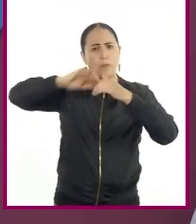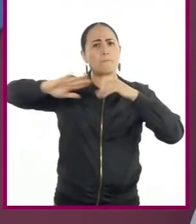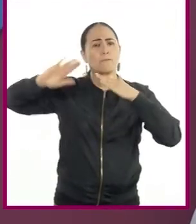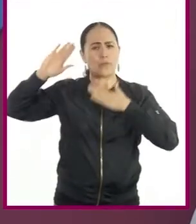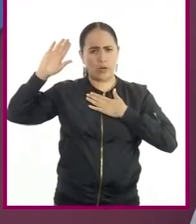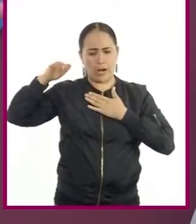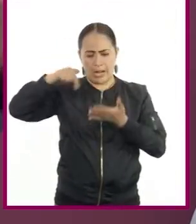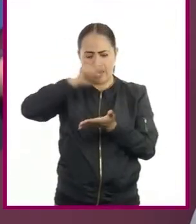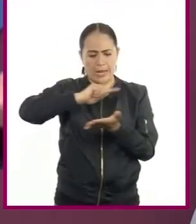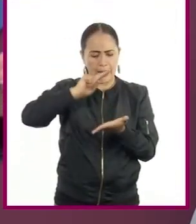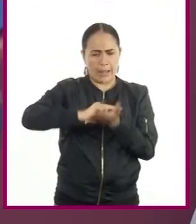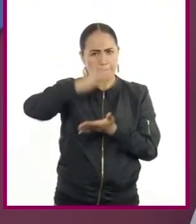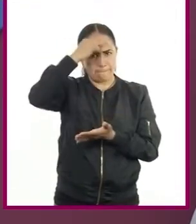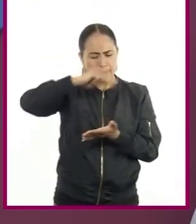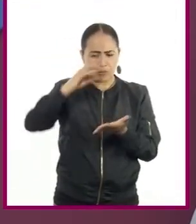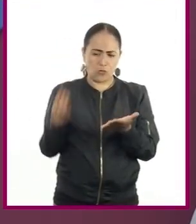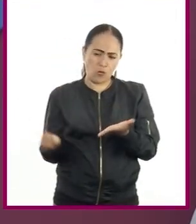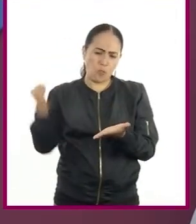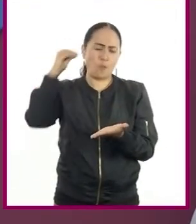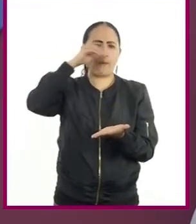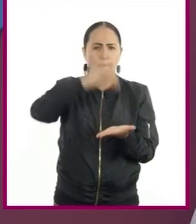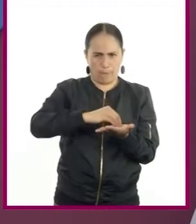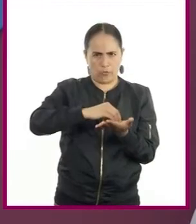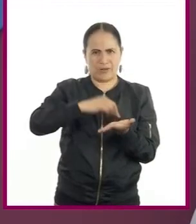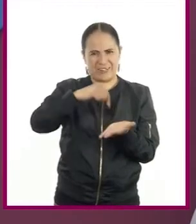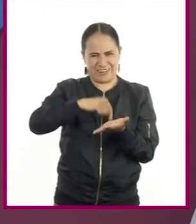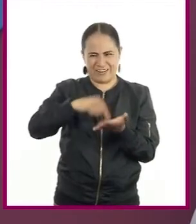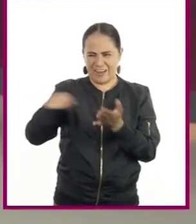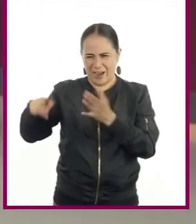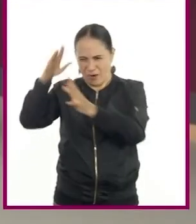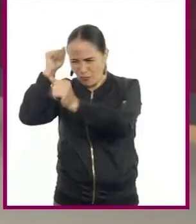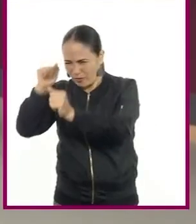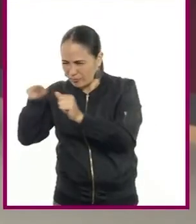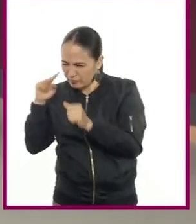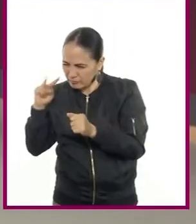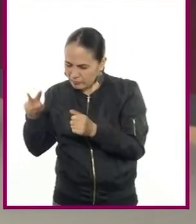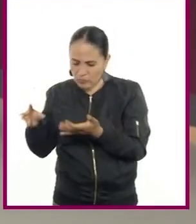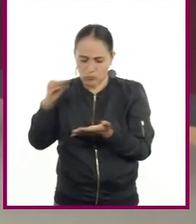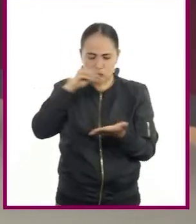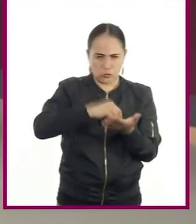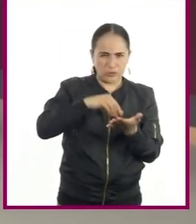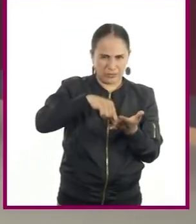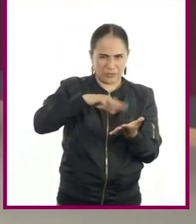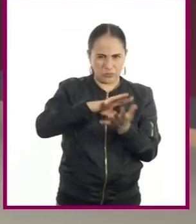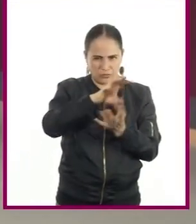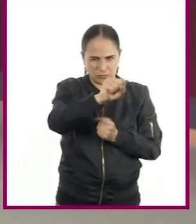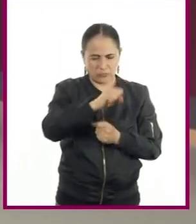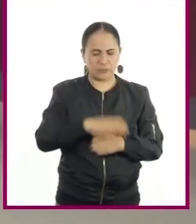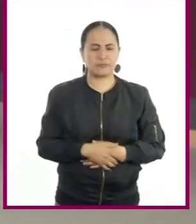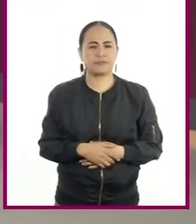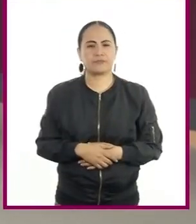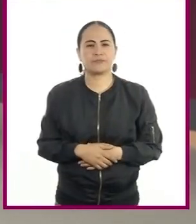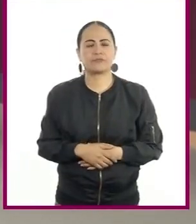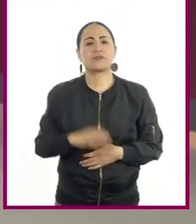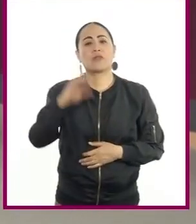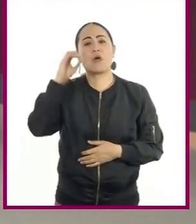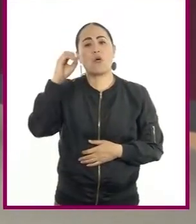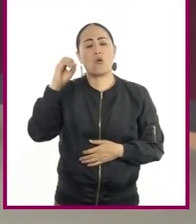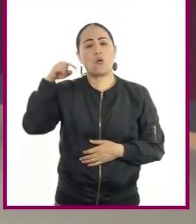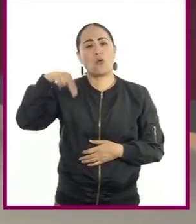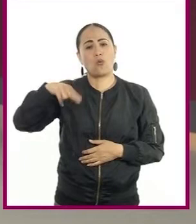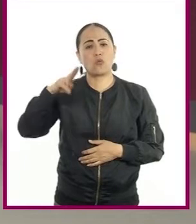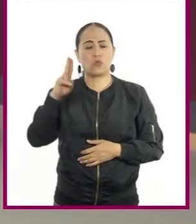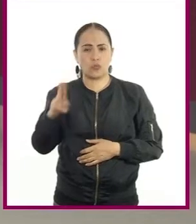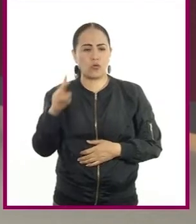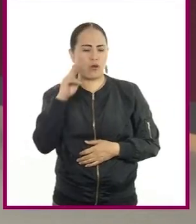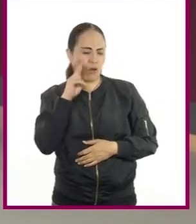leyes mexicanas lo acordado en dicho tratado. La Organización de las Naciones Unidas hace valer